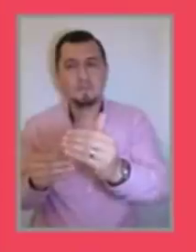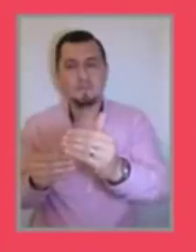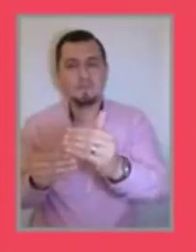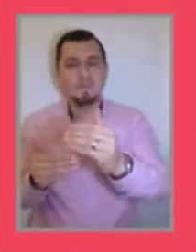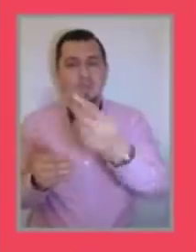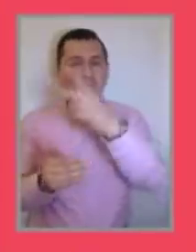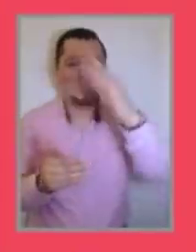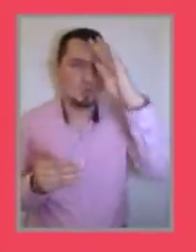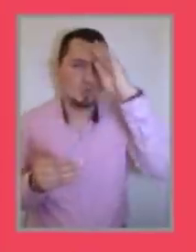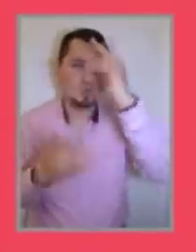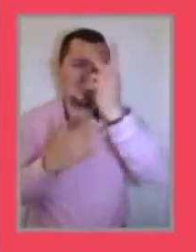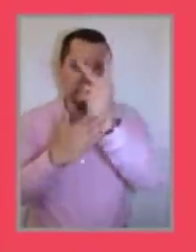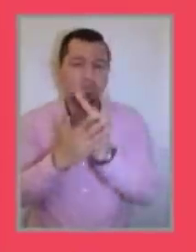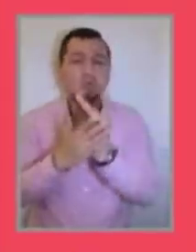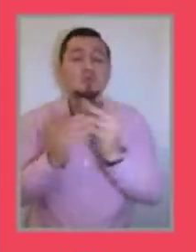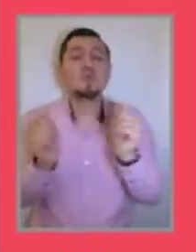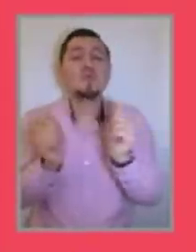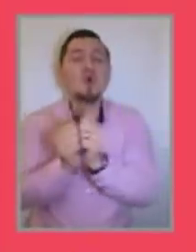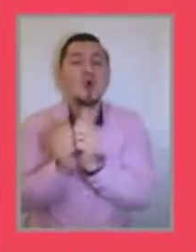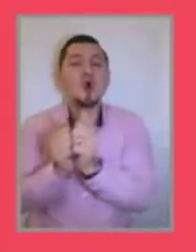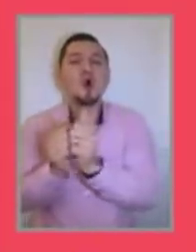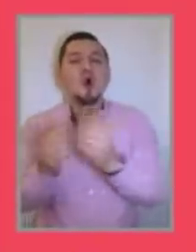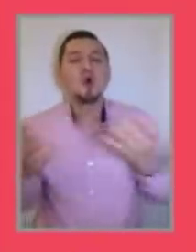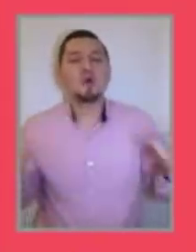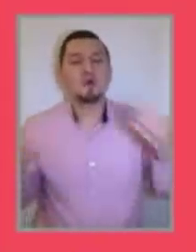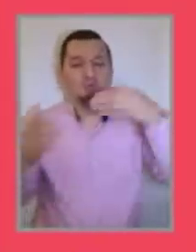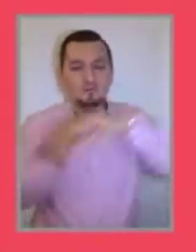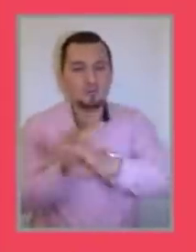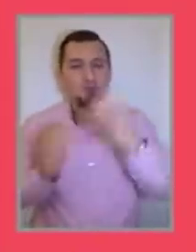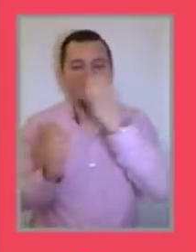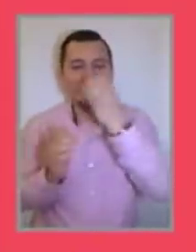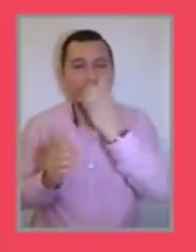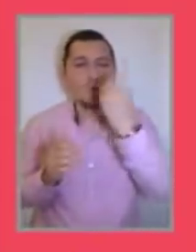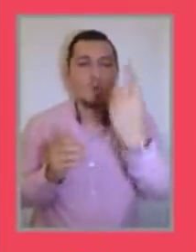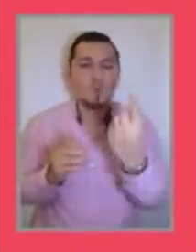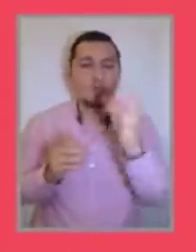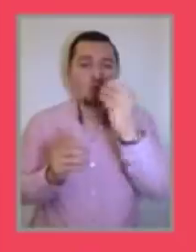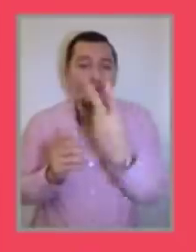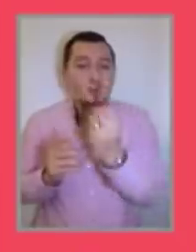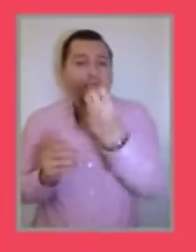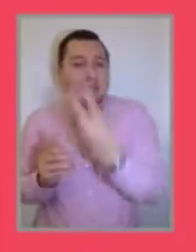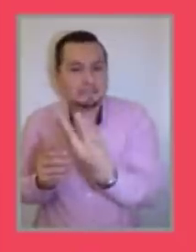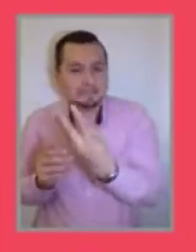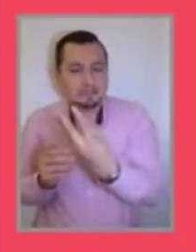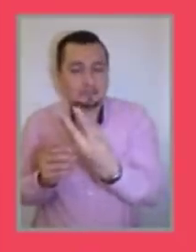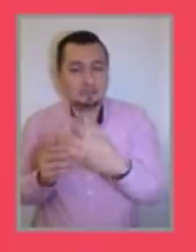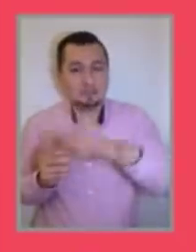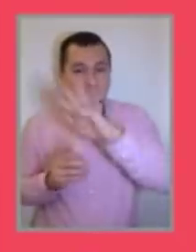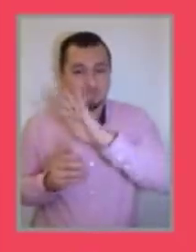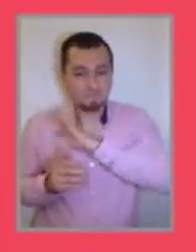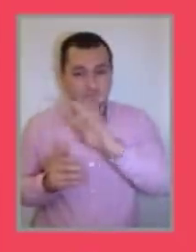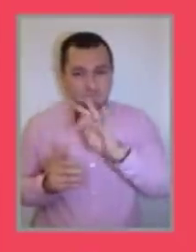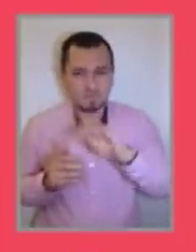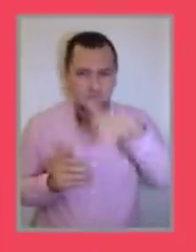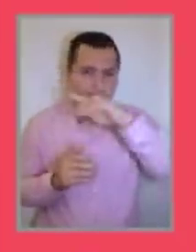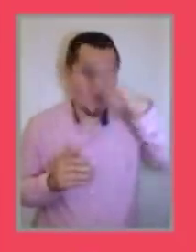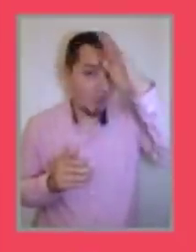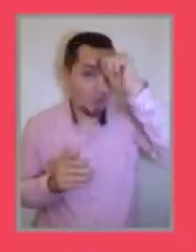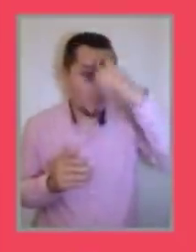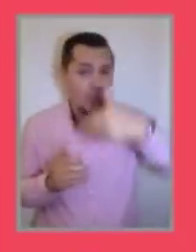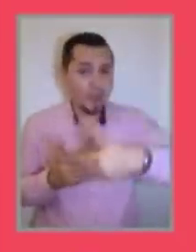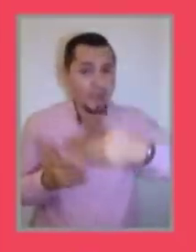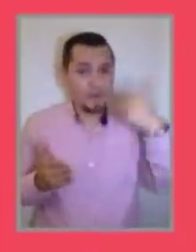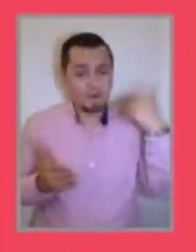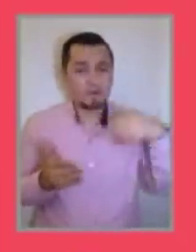su digamos, incorporación de los alumnos. Definieron una etapa 1, una 2 y una 3. Pero habíamos acordado y